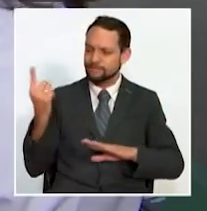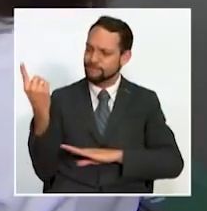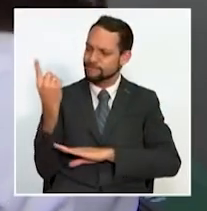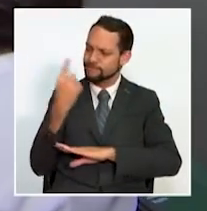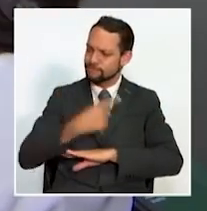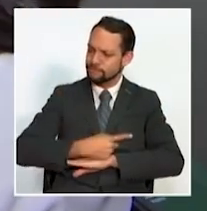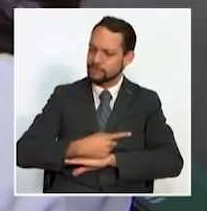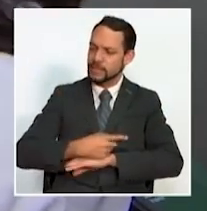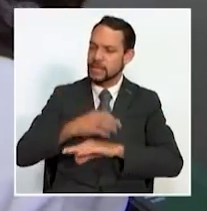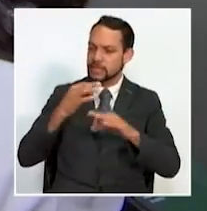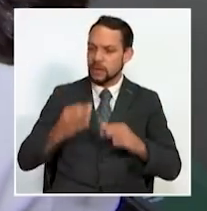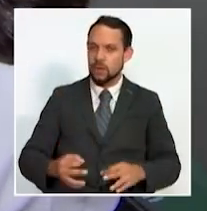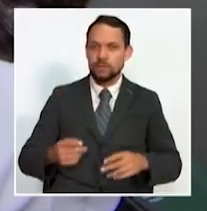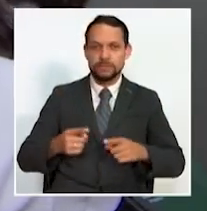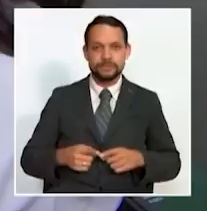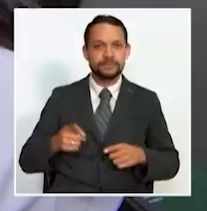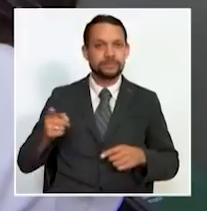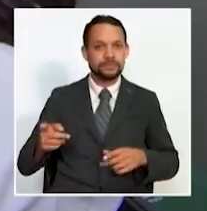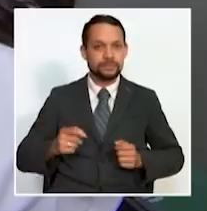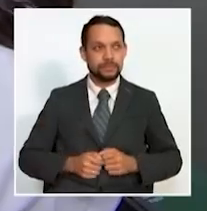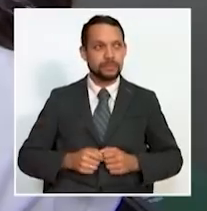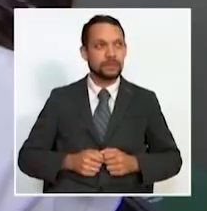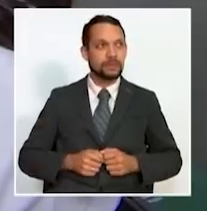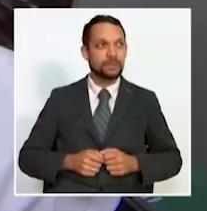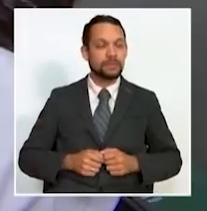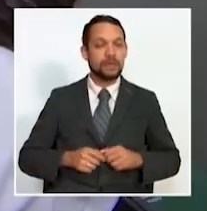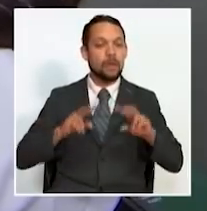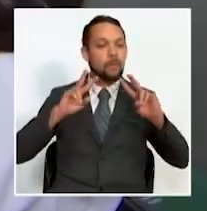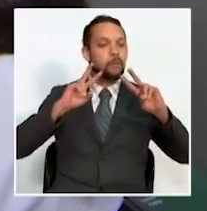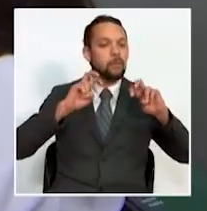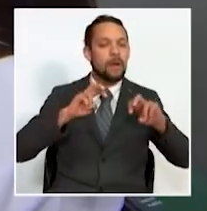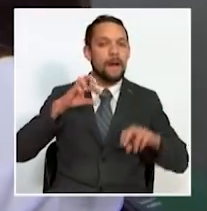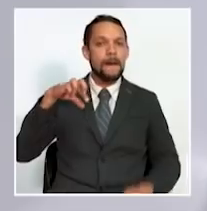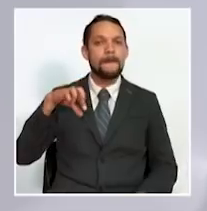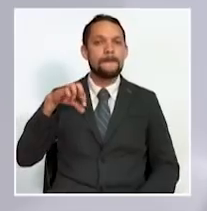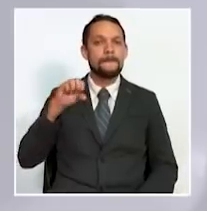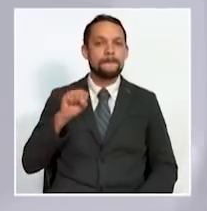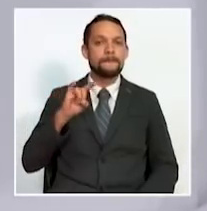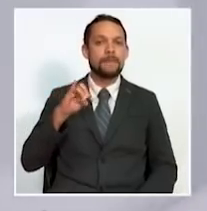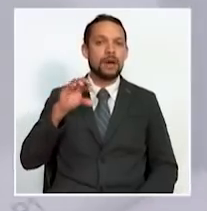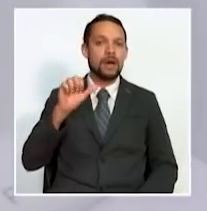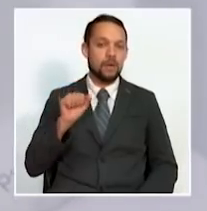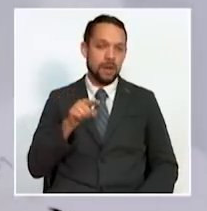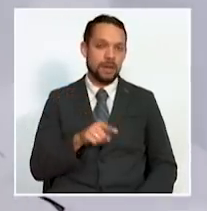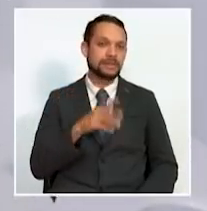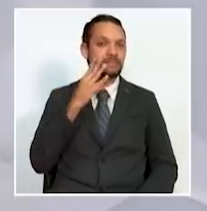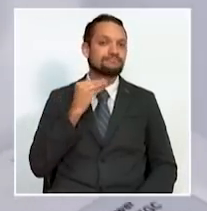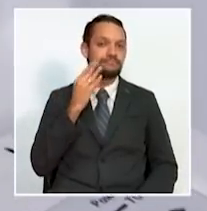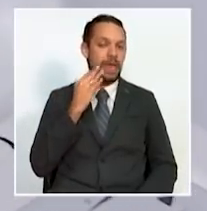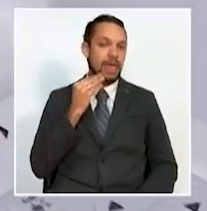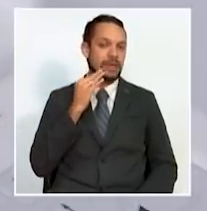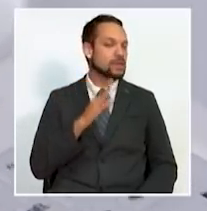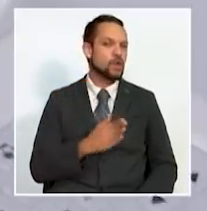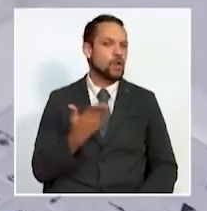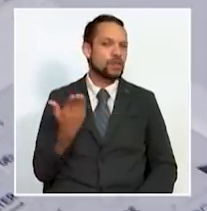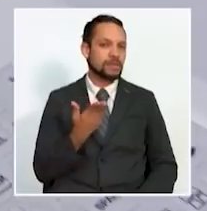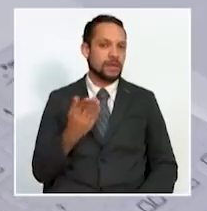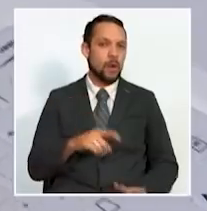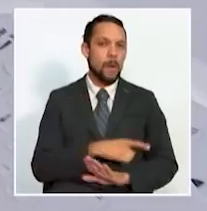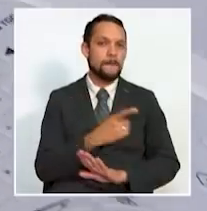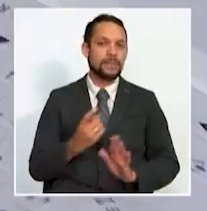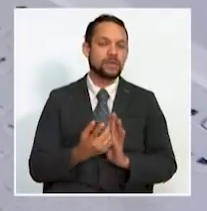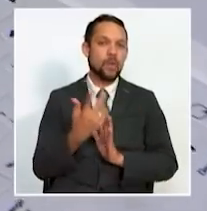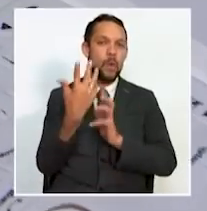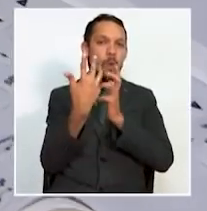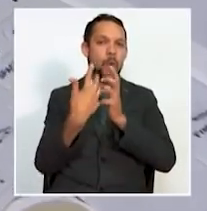una garantía. Esta es para la ecografía transvaginal, la doctora Paula Andrea Gallego, ginecóloga y oncóloga, ecografía